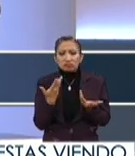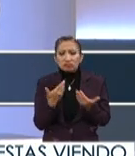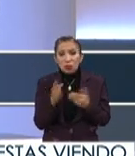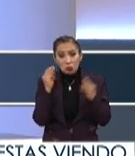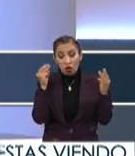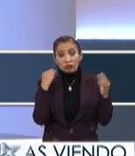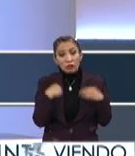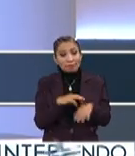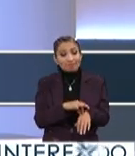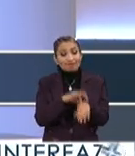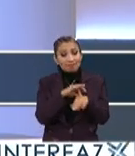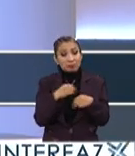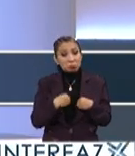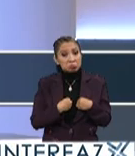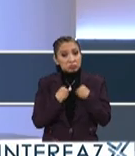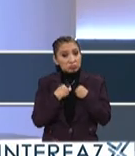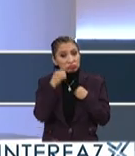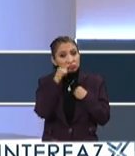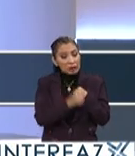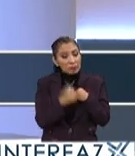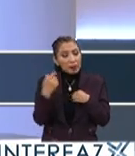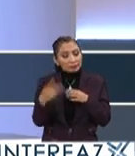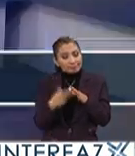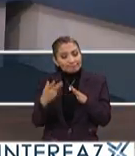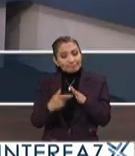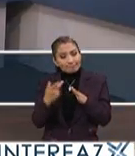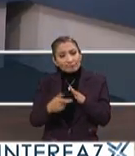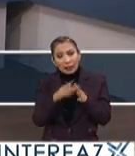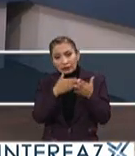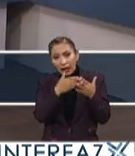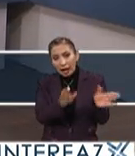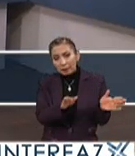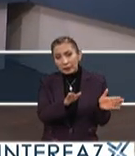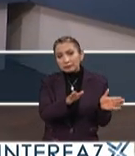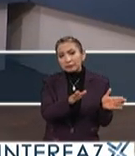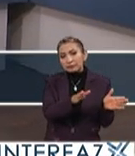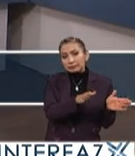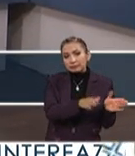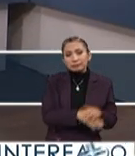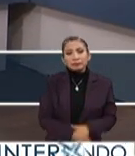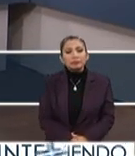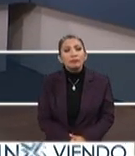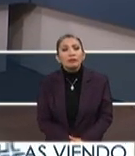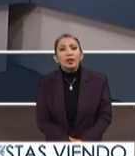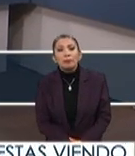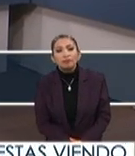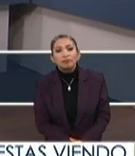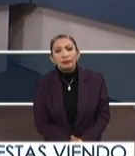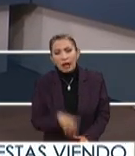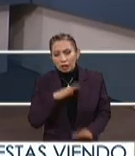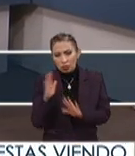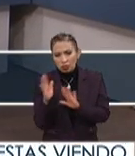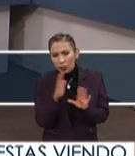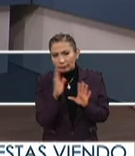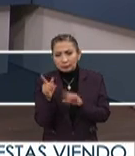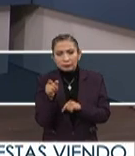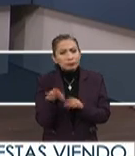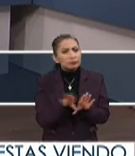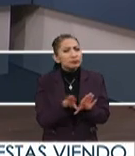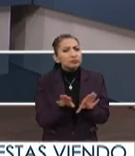un museo vivo en todo momento, a cada hora, desde que abren las puertas. Por cierto, abro un paréntesis, ¿cómo